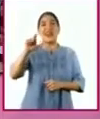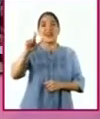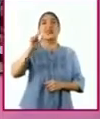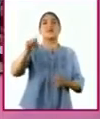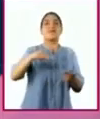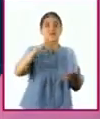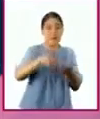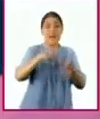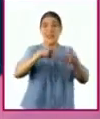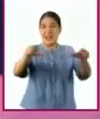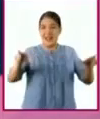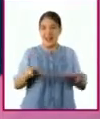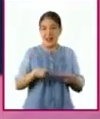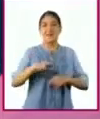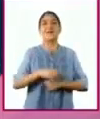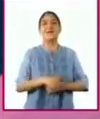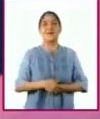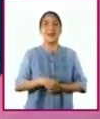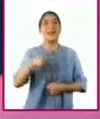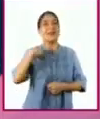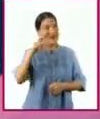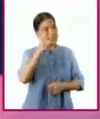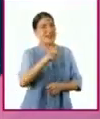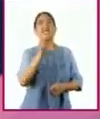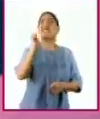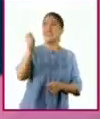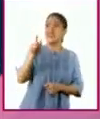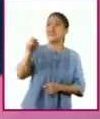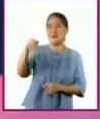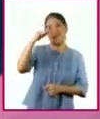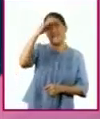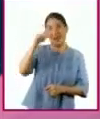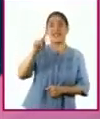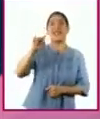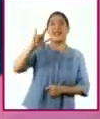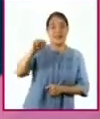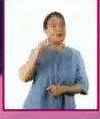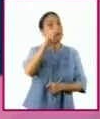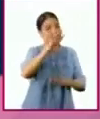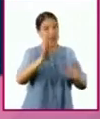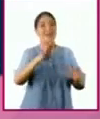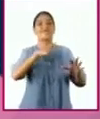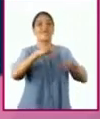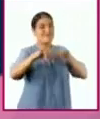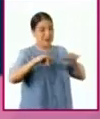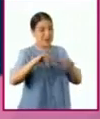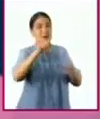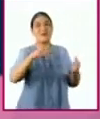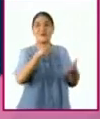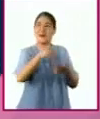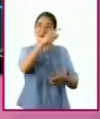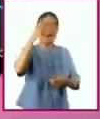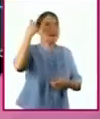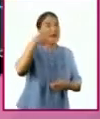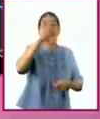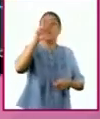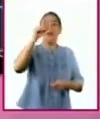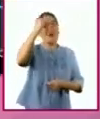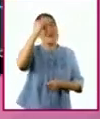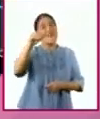parece, Tlali? Que tienes un mapa con los elementos necesarios para que prepares un viaje inolvidable a Chiapas.